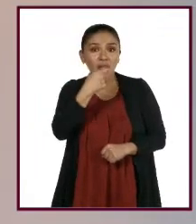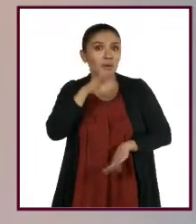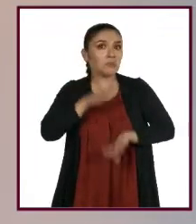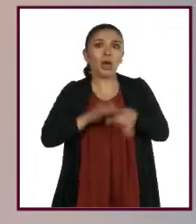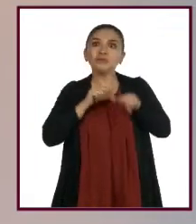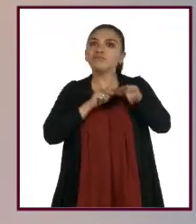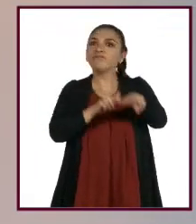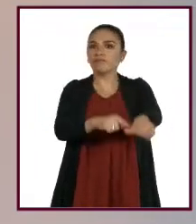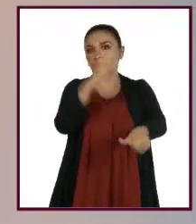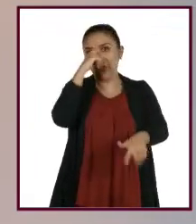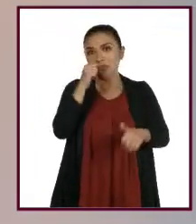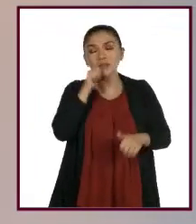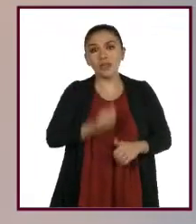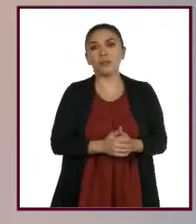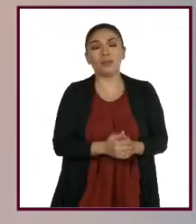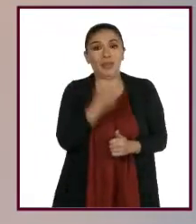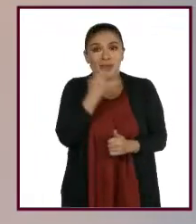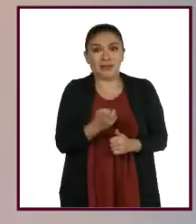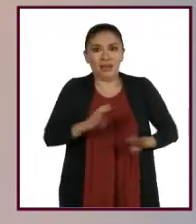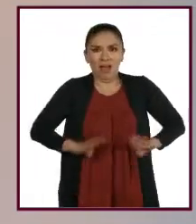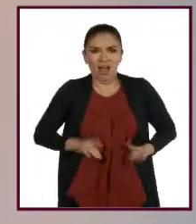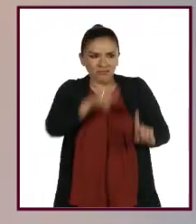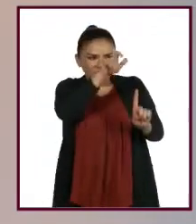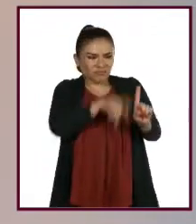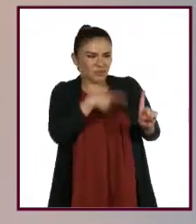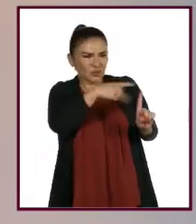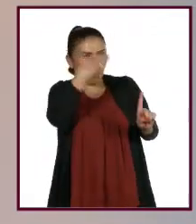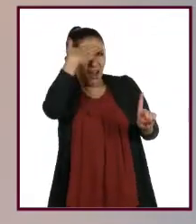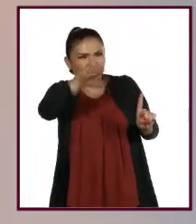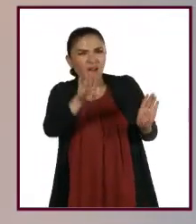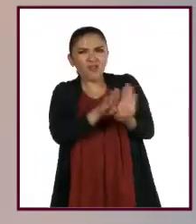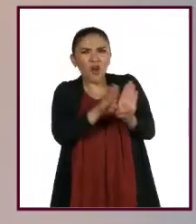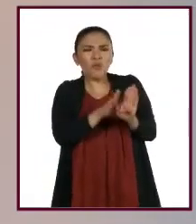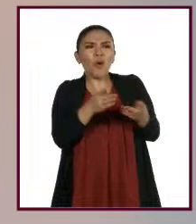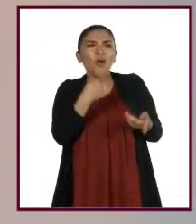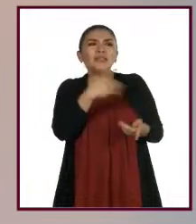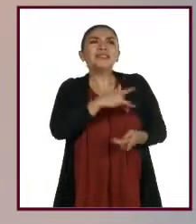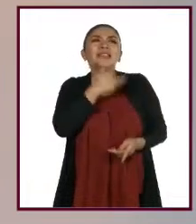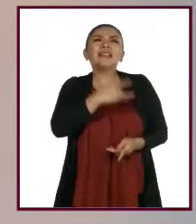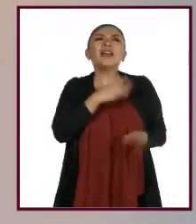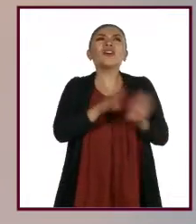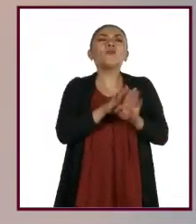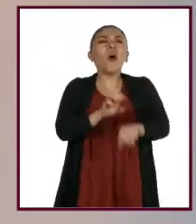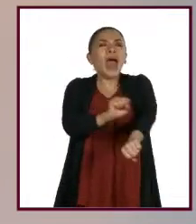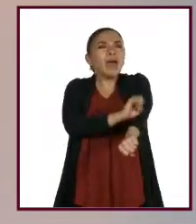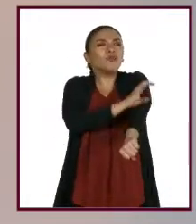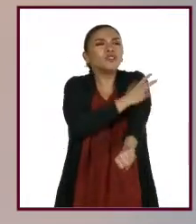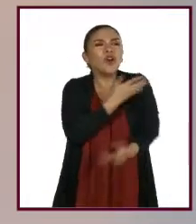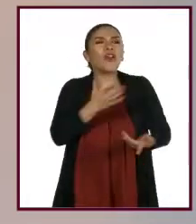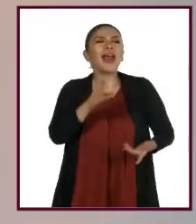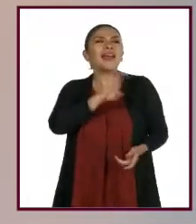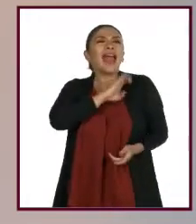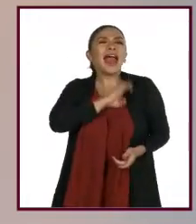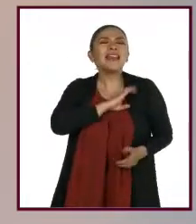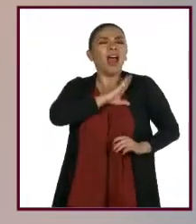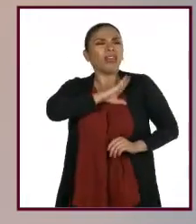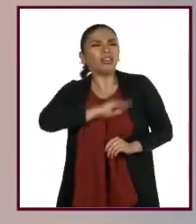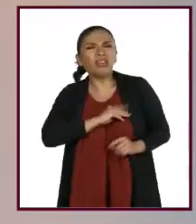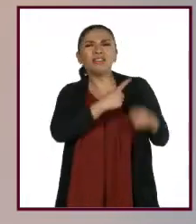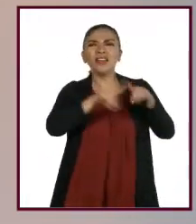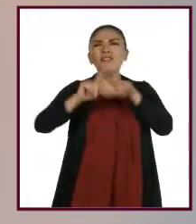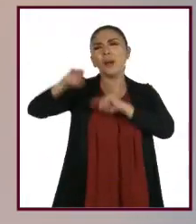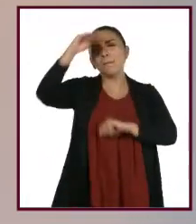que estas situaciones relacionadas con el comportamiento, con la regulación del afecto, es decir, de las emociones y